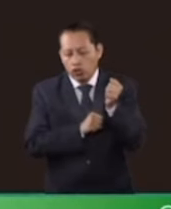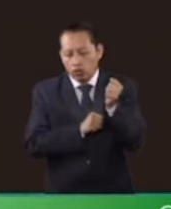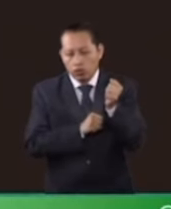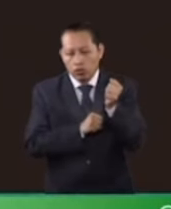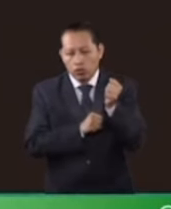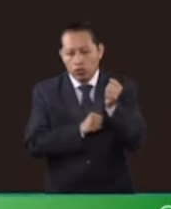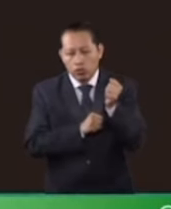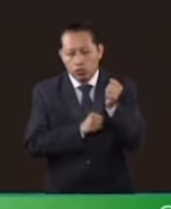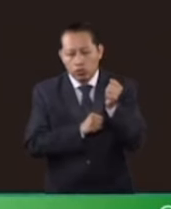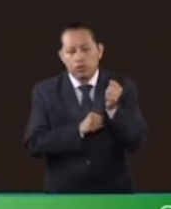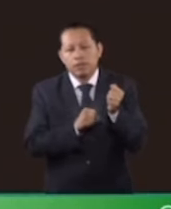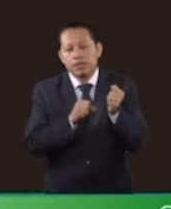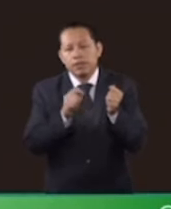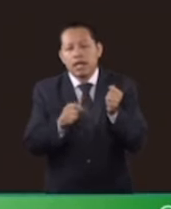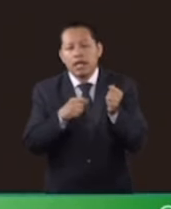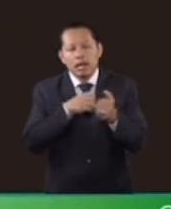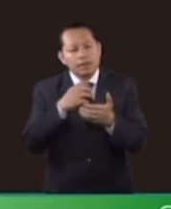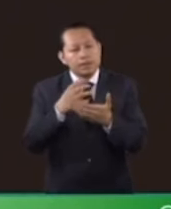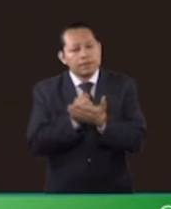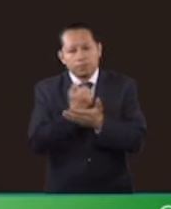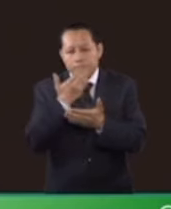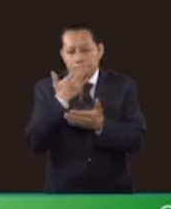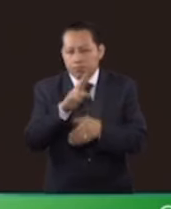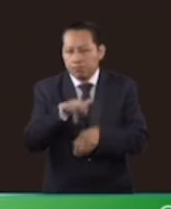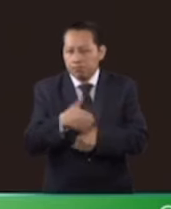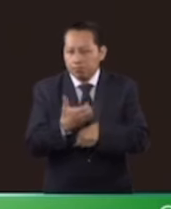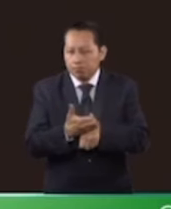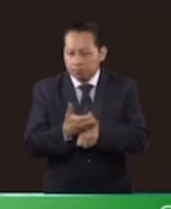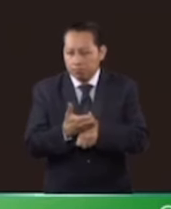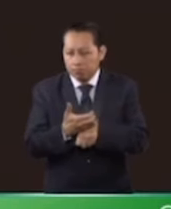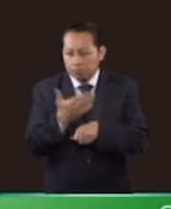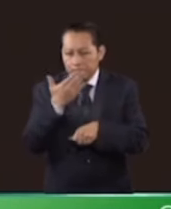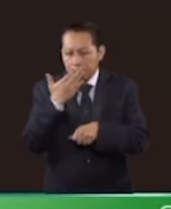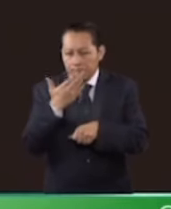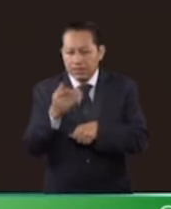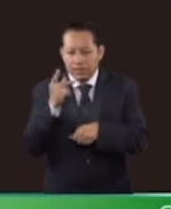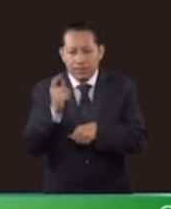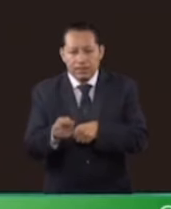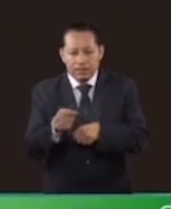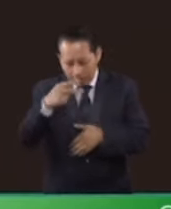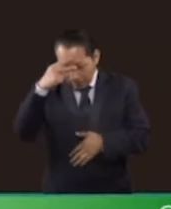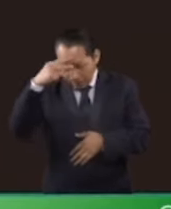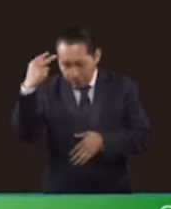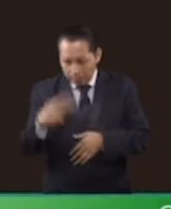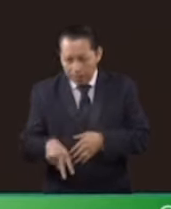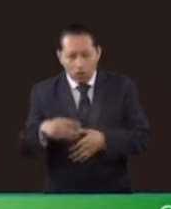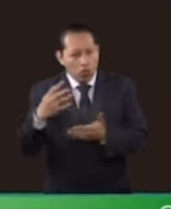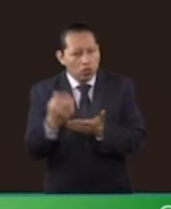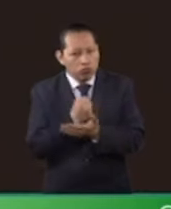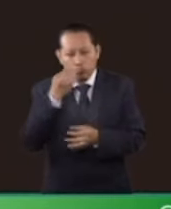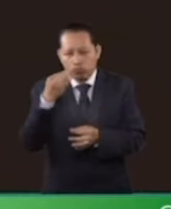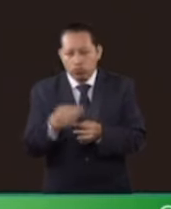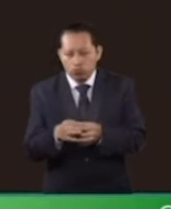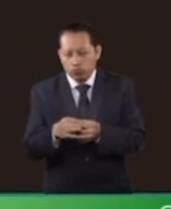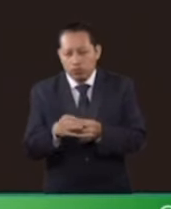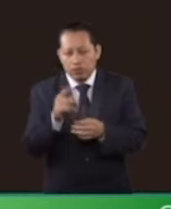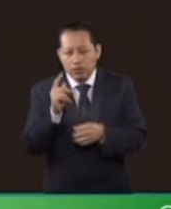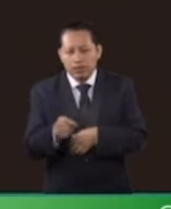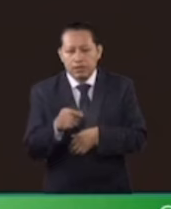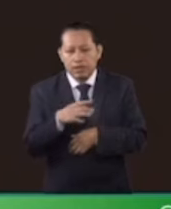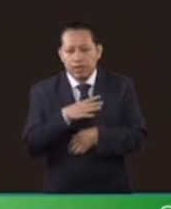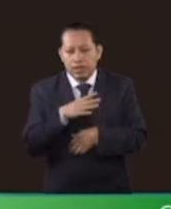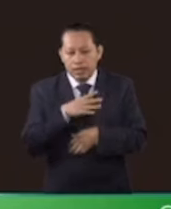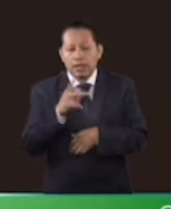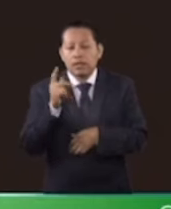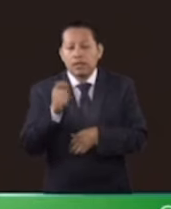constitucionales son un triunfo de la República son un triunfo de México son una victoria de